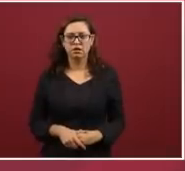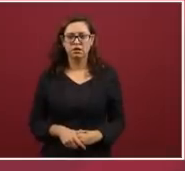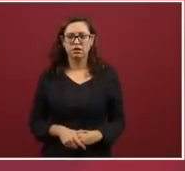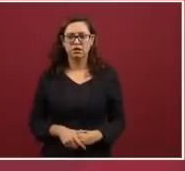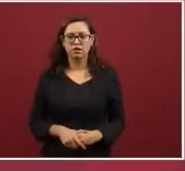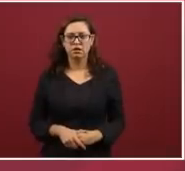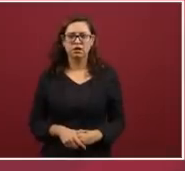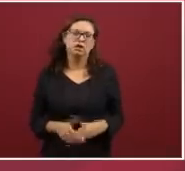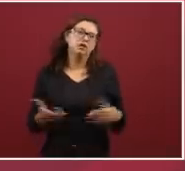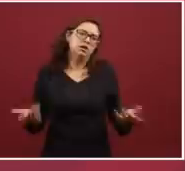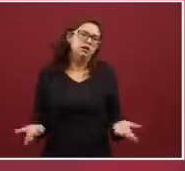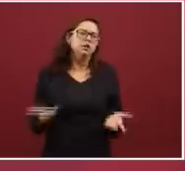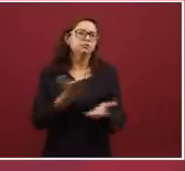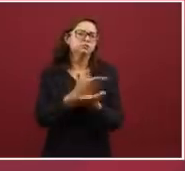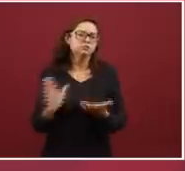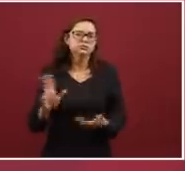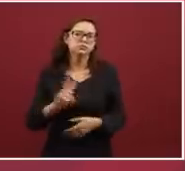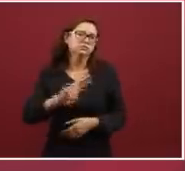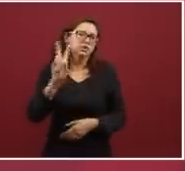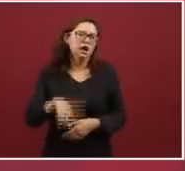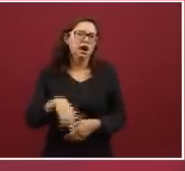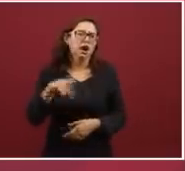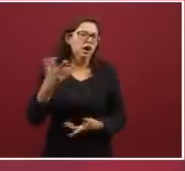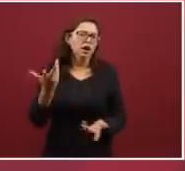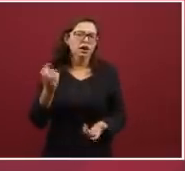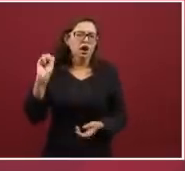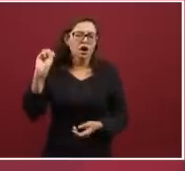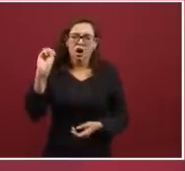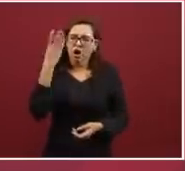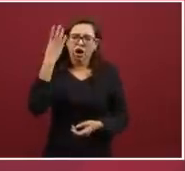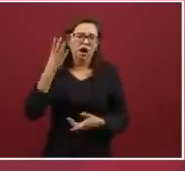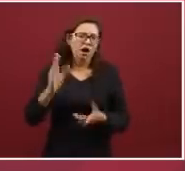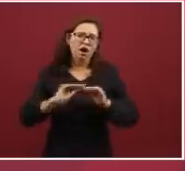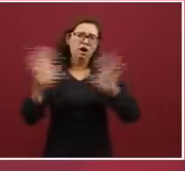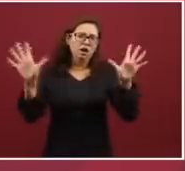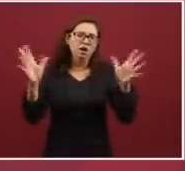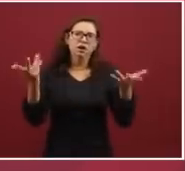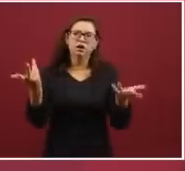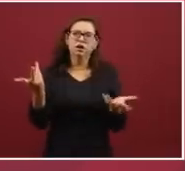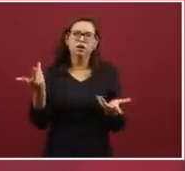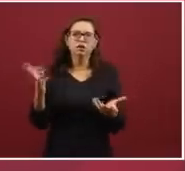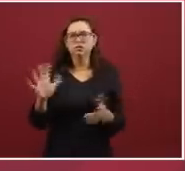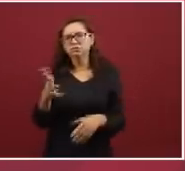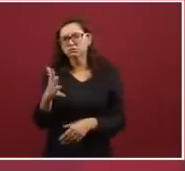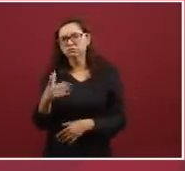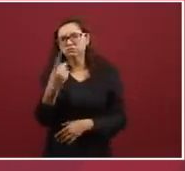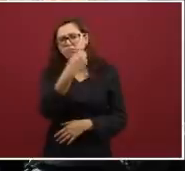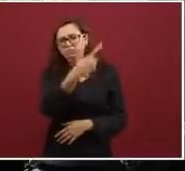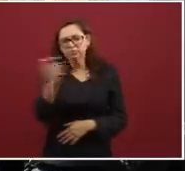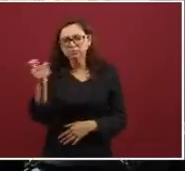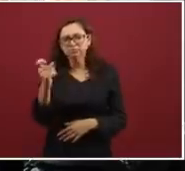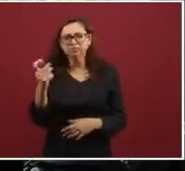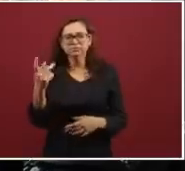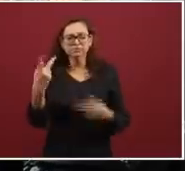Sí. Deben haber como 100 columnistas